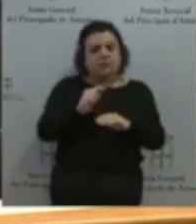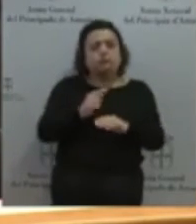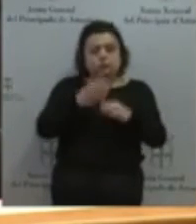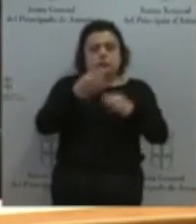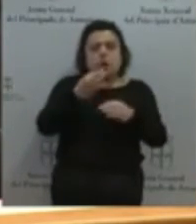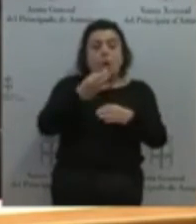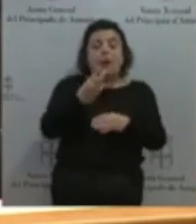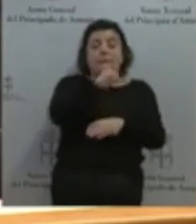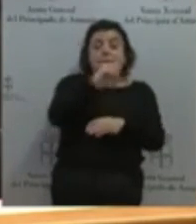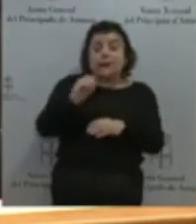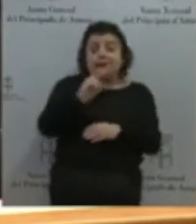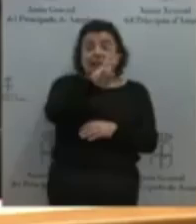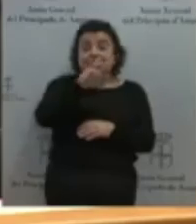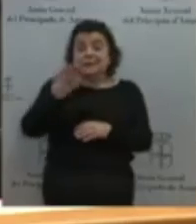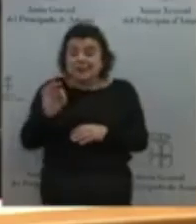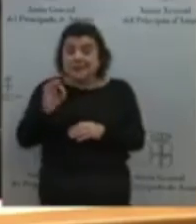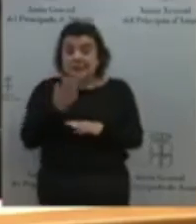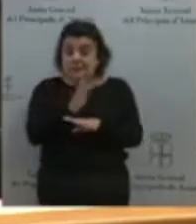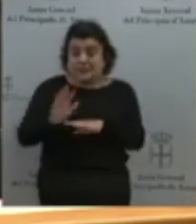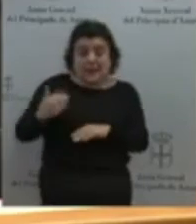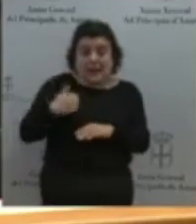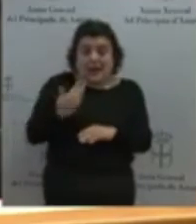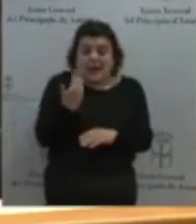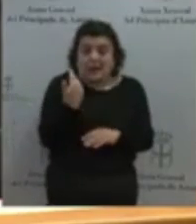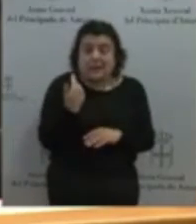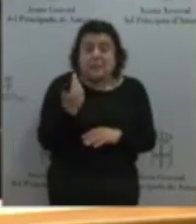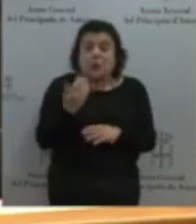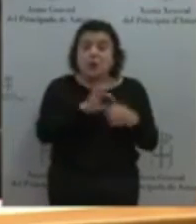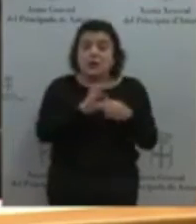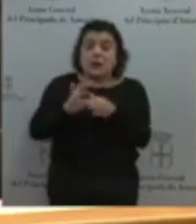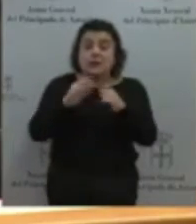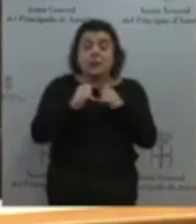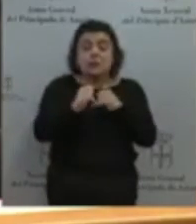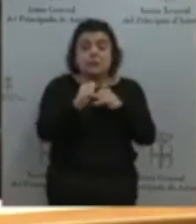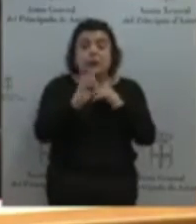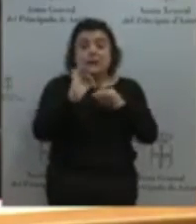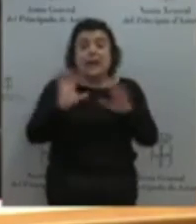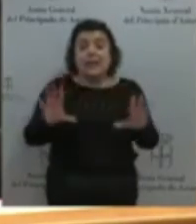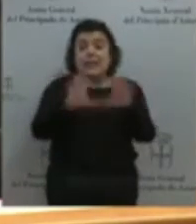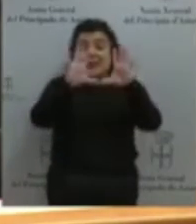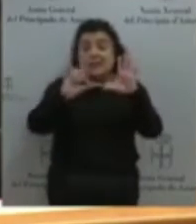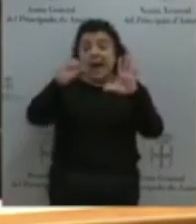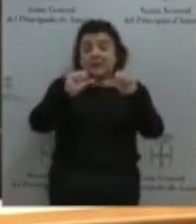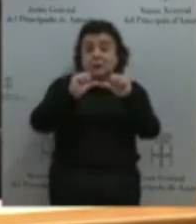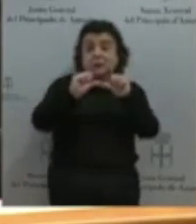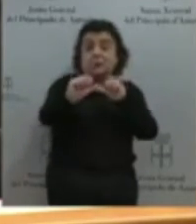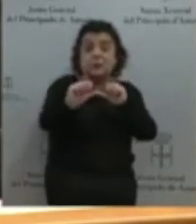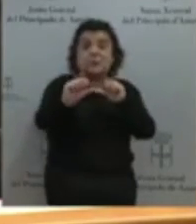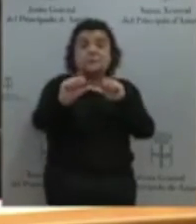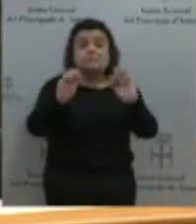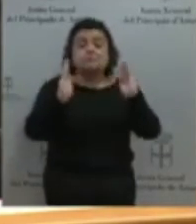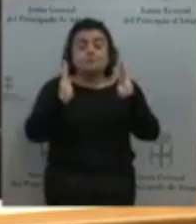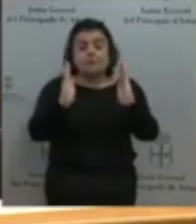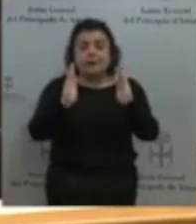sobre que la ruta de los 10 años vinientes está precisamente encarrilada y está fitada y